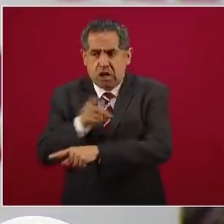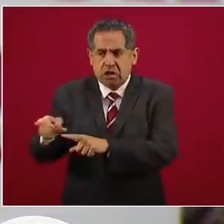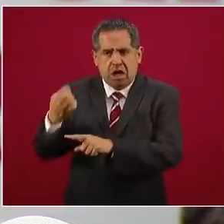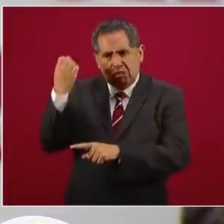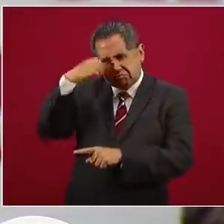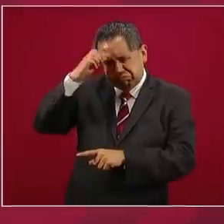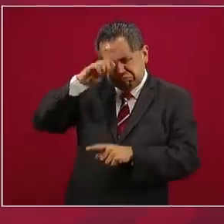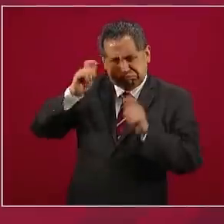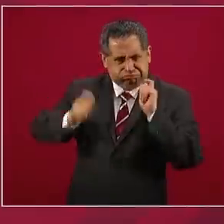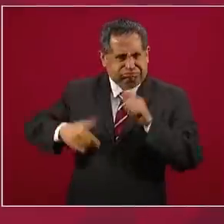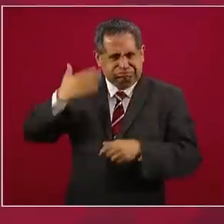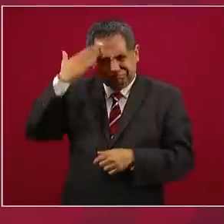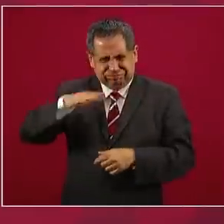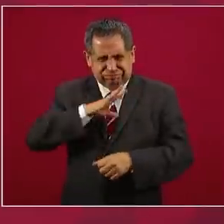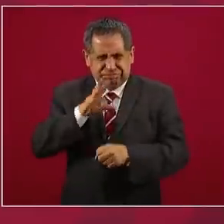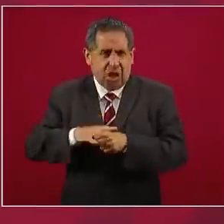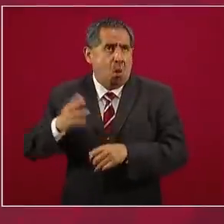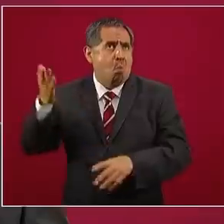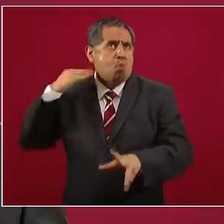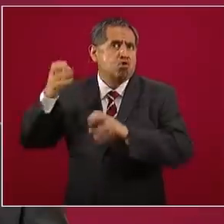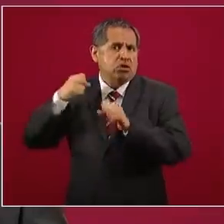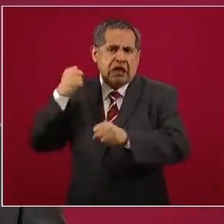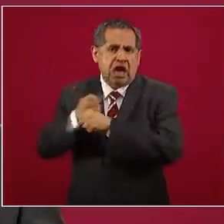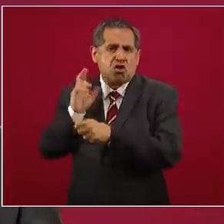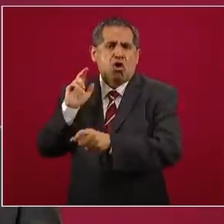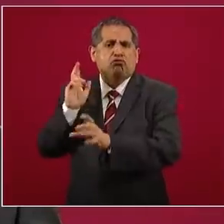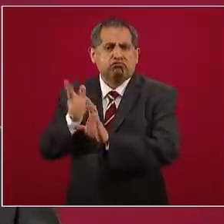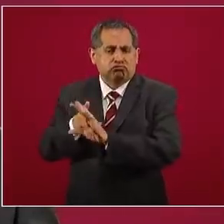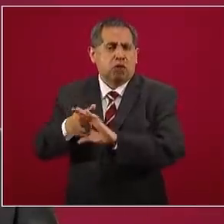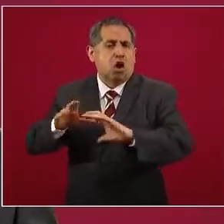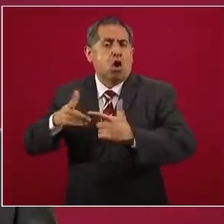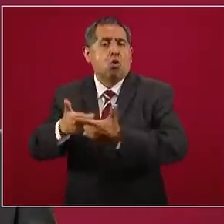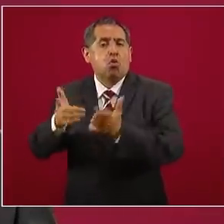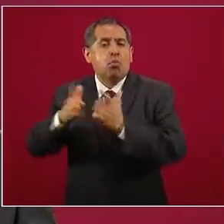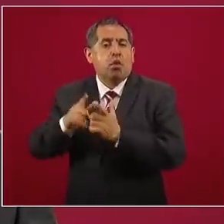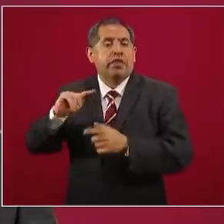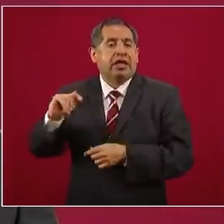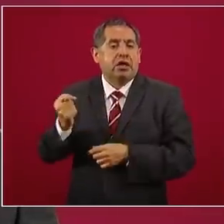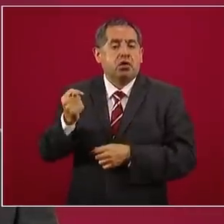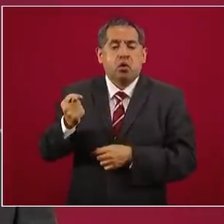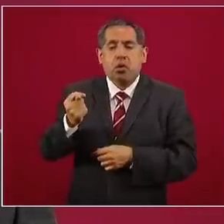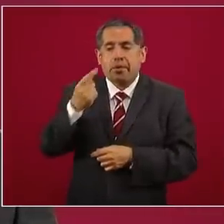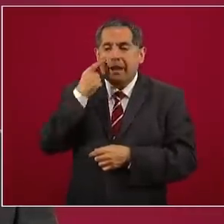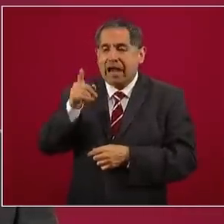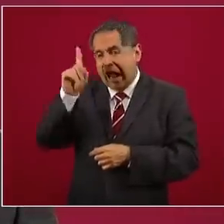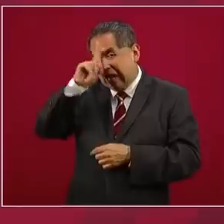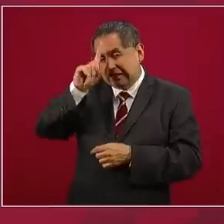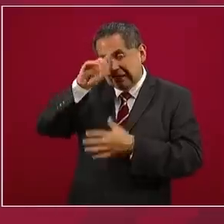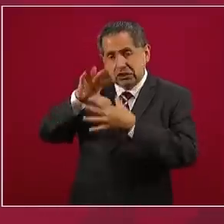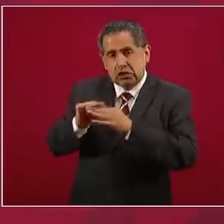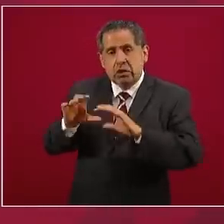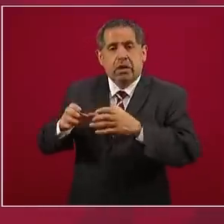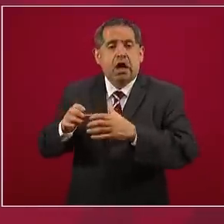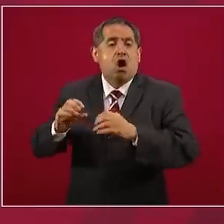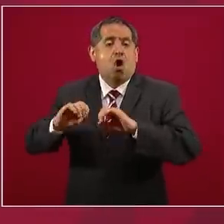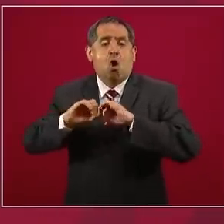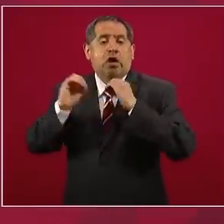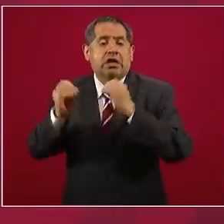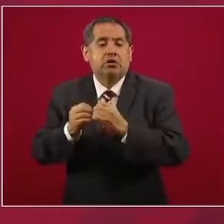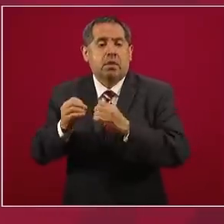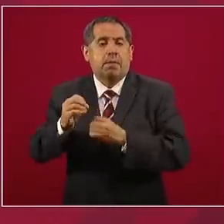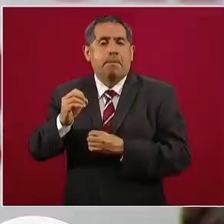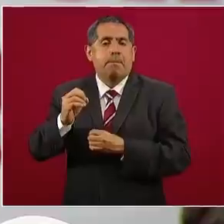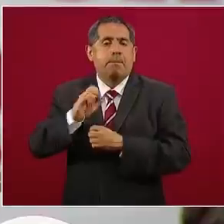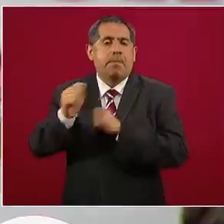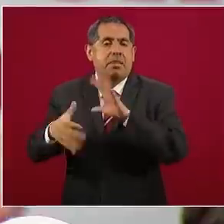desde hace varios años, parte del grupo técnico asesor en inmunizaciones de la Organización Panamericana de la